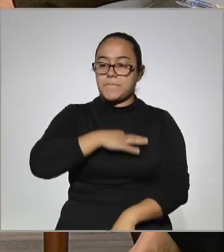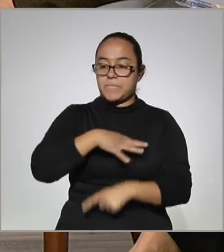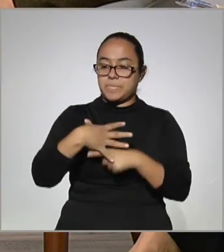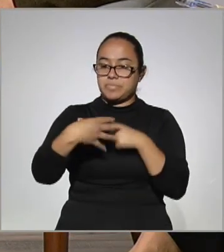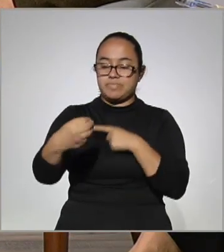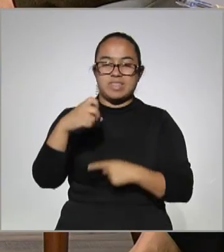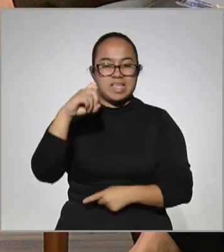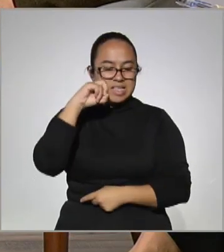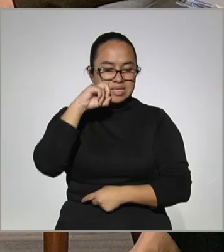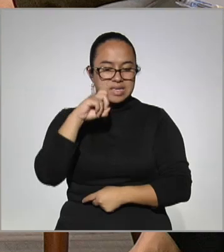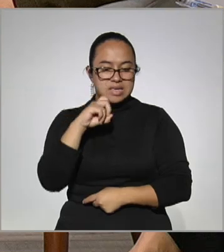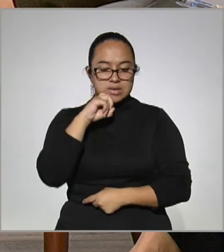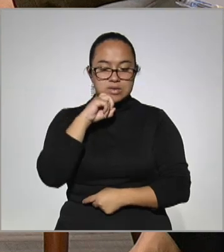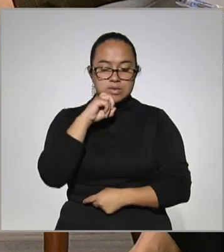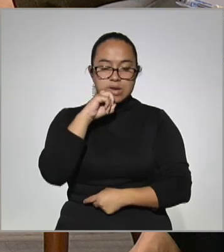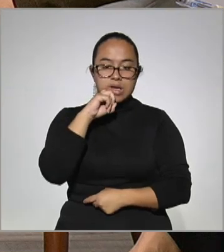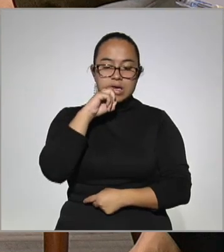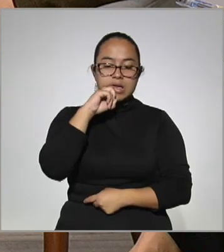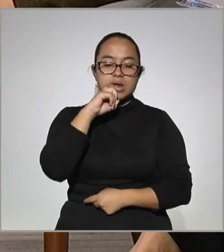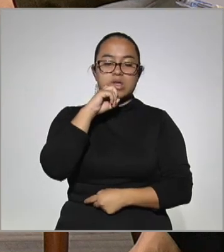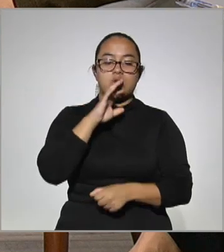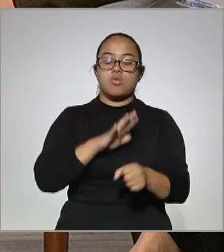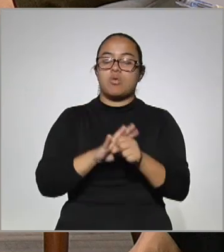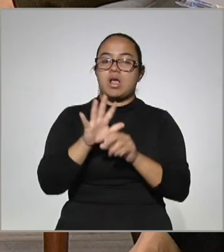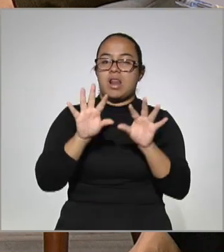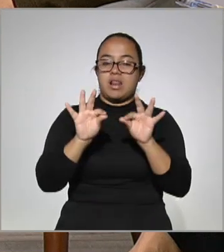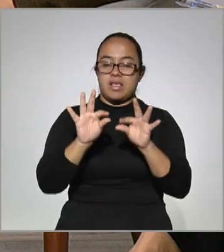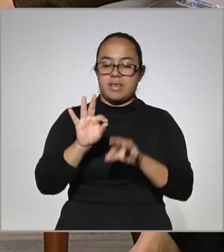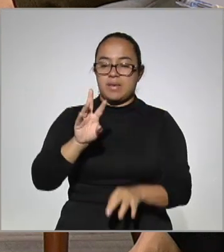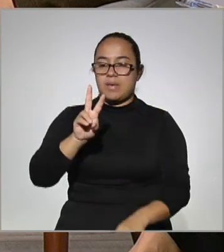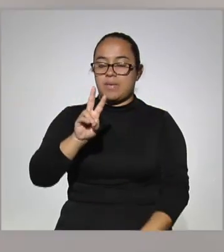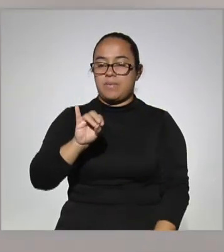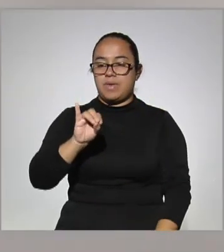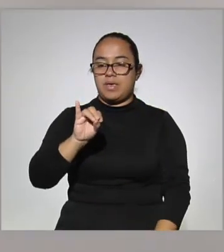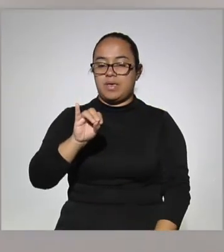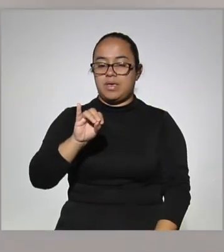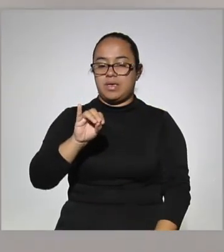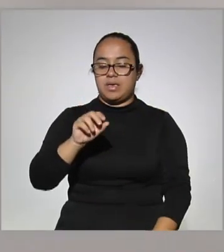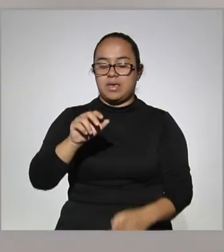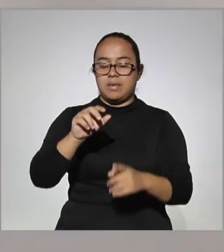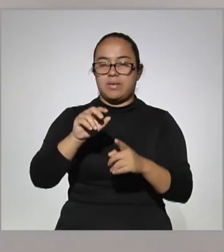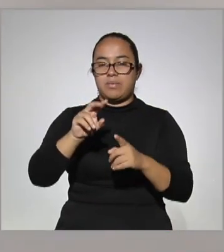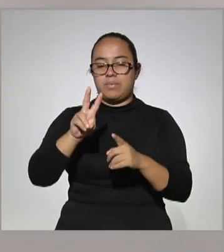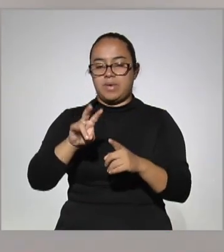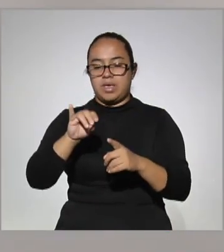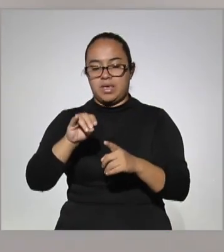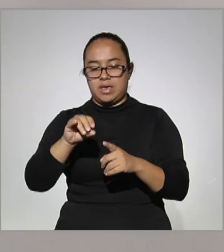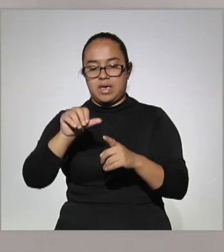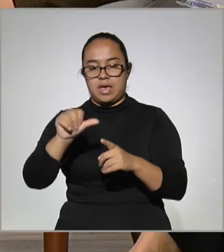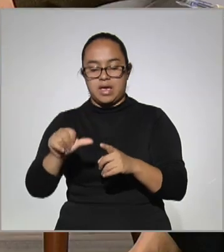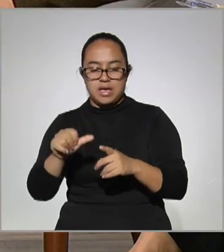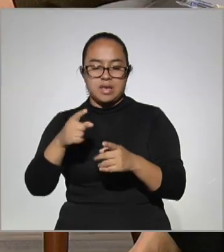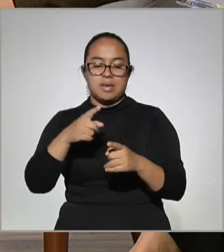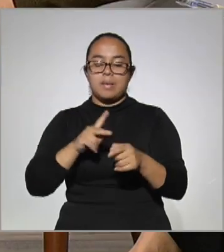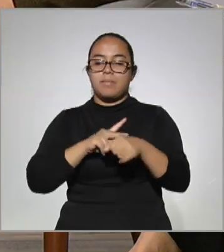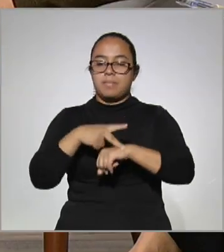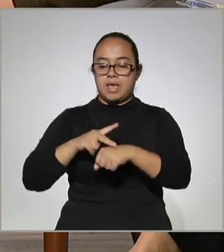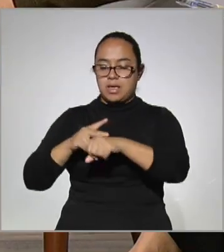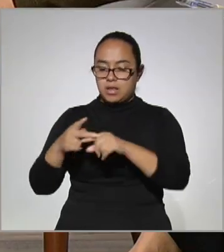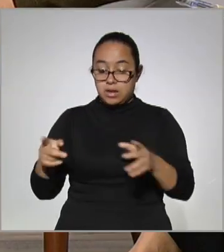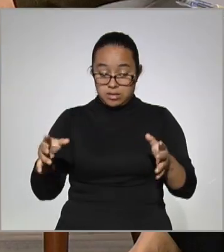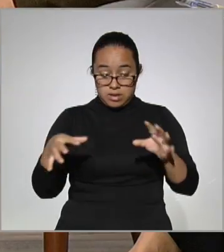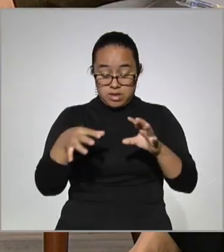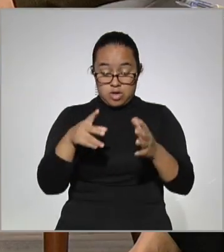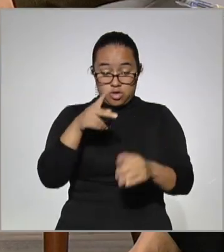transmisión sexual, que tiene que ser secreción, con secreción del HIV, etcétera. Esta puede ser piel-piel. Entonces eso lo